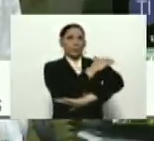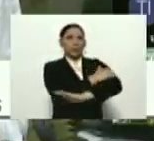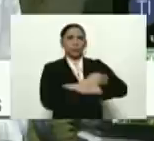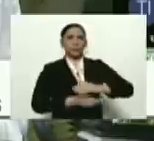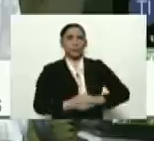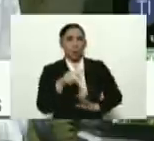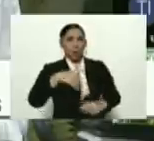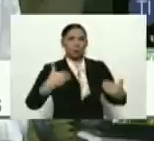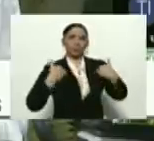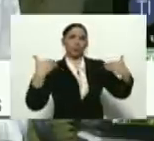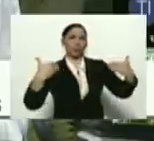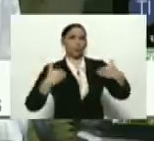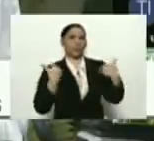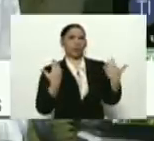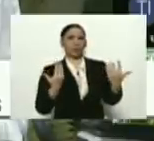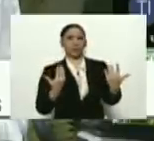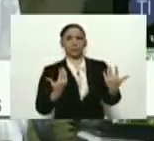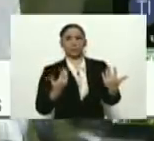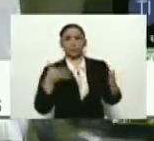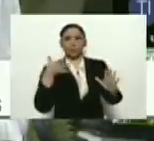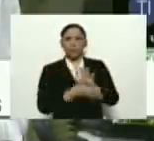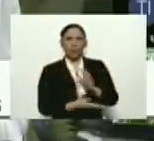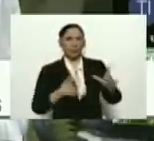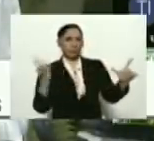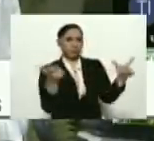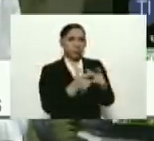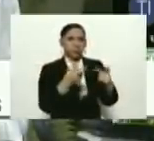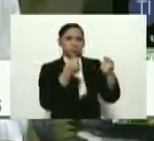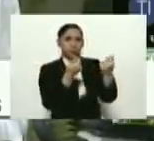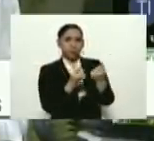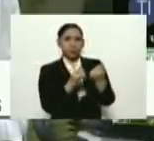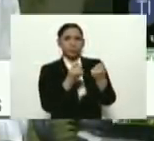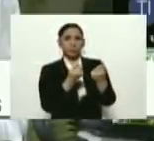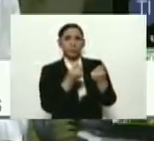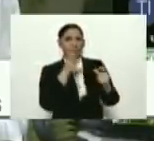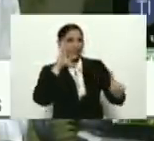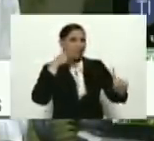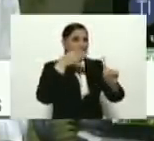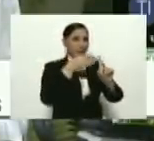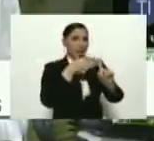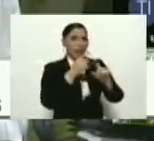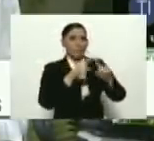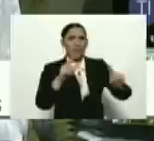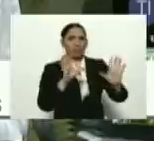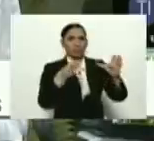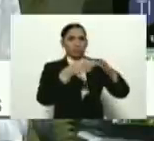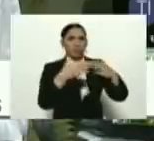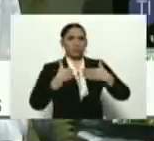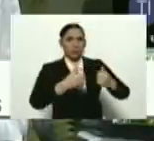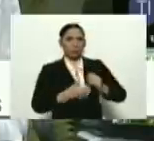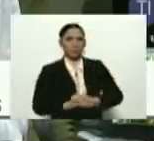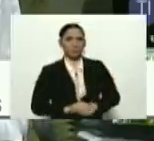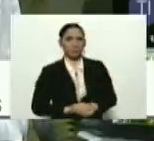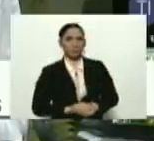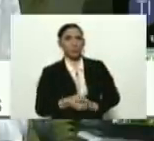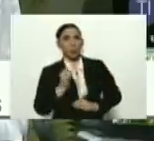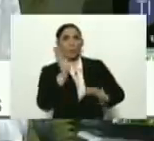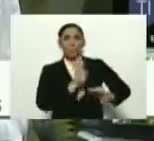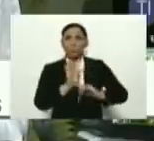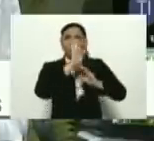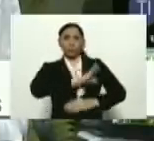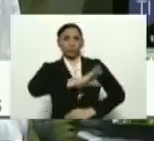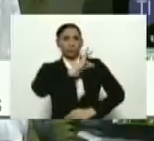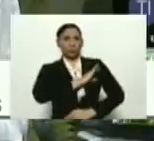hoy padecen los efectos de la reducción de los presupuestos destinados al sector de la salud, a la protección